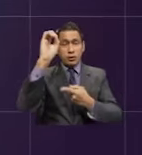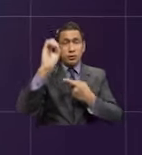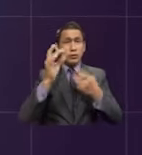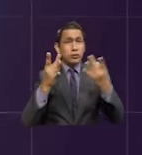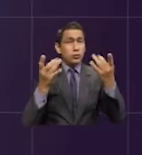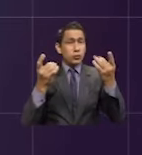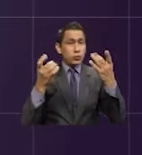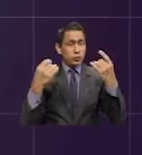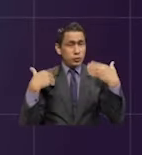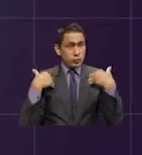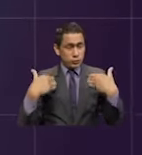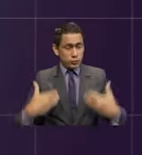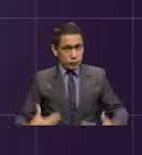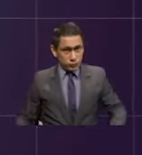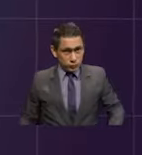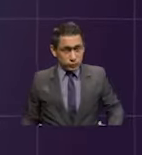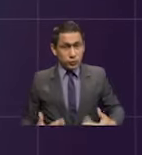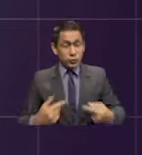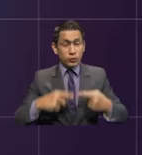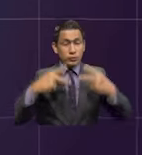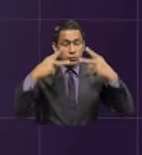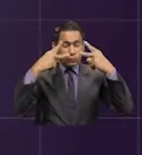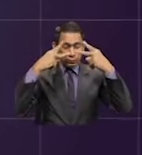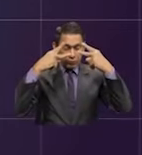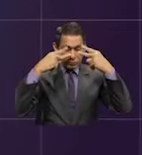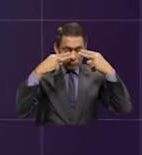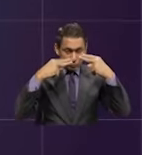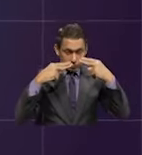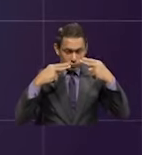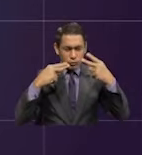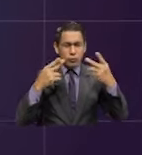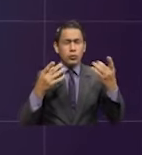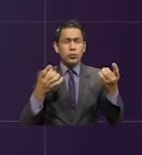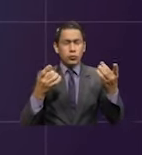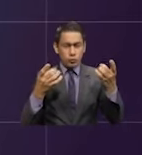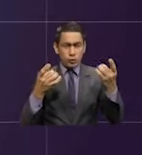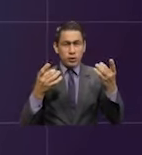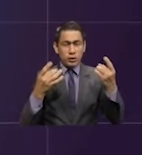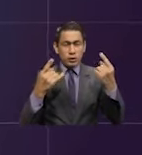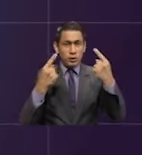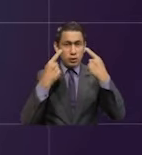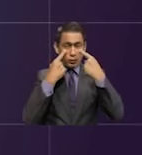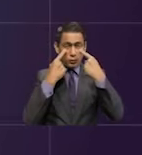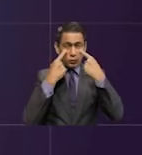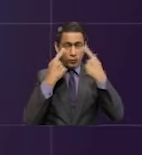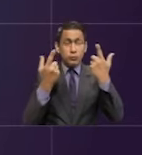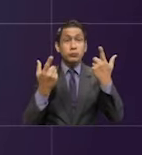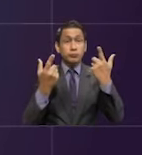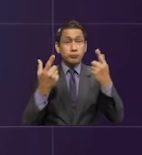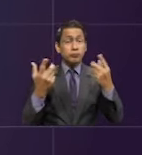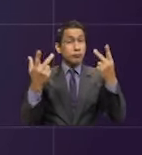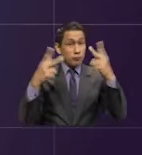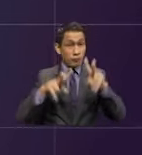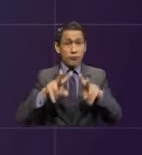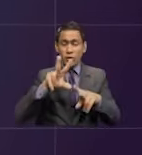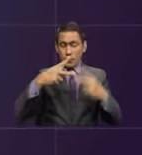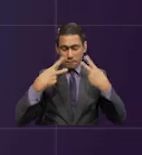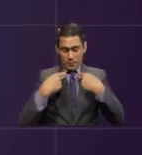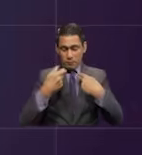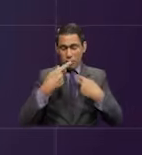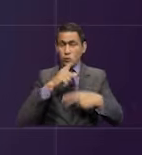Dolor muscular, cuando cierra los ojos, siente un dolor retroocular y se recomienda no